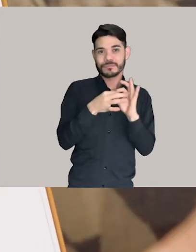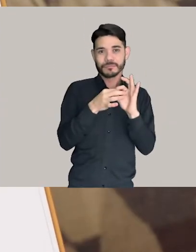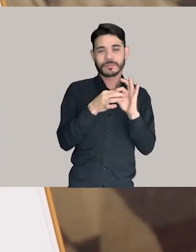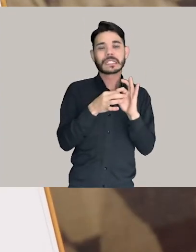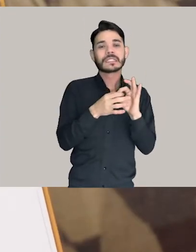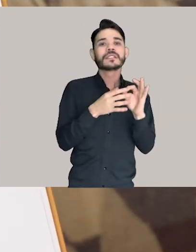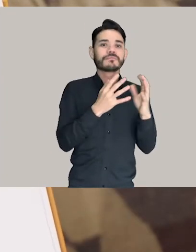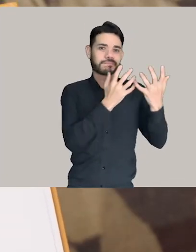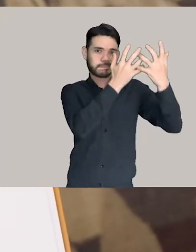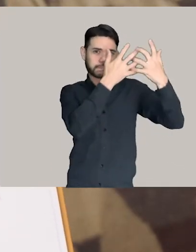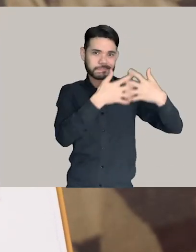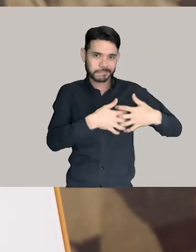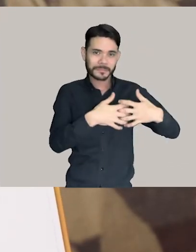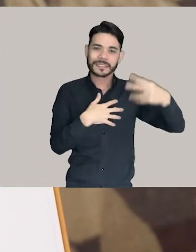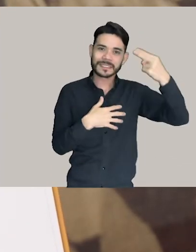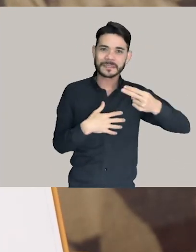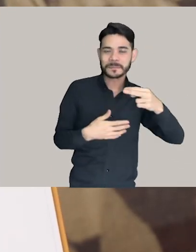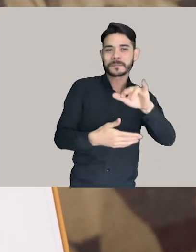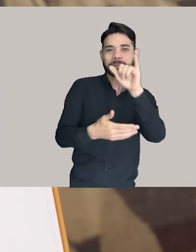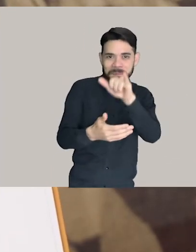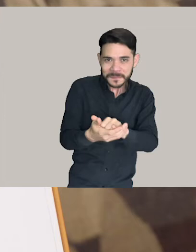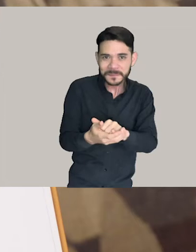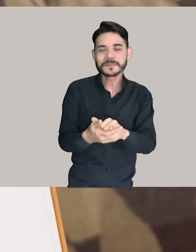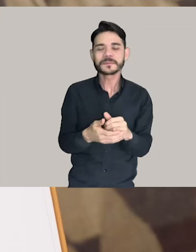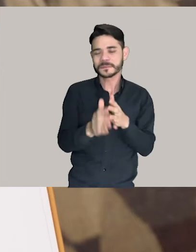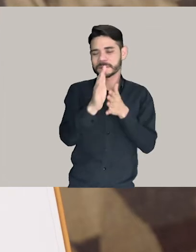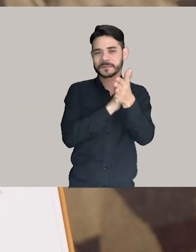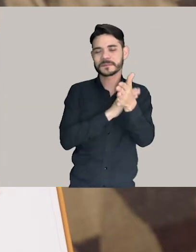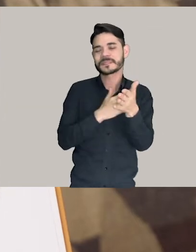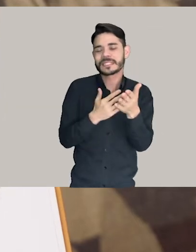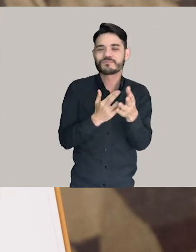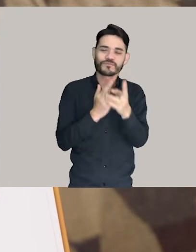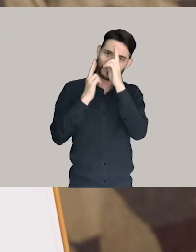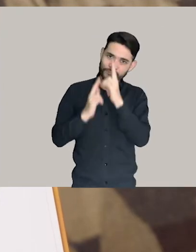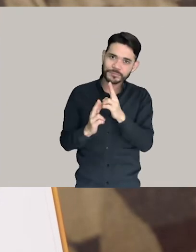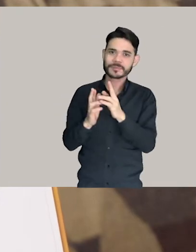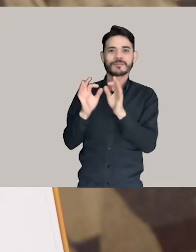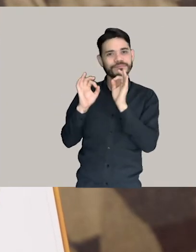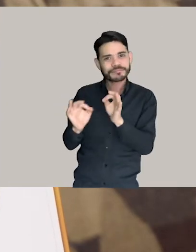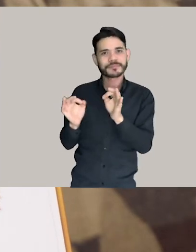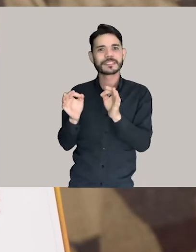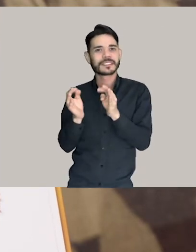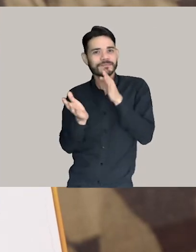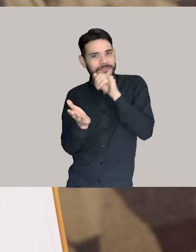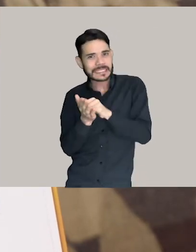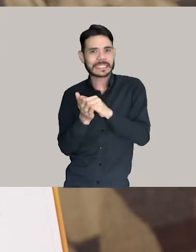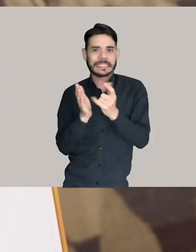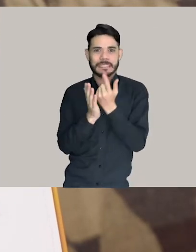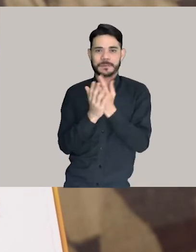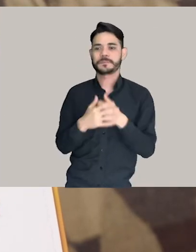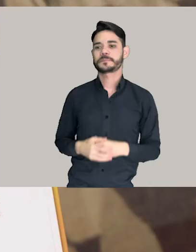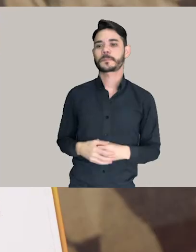una cohesión a la historia y por eso, repito, se respeta y se conserva mucho